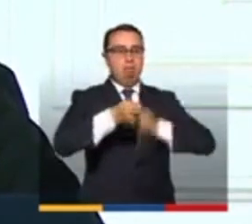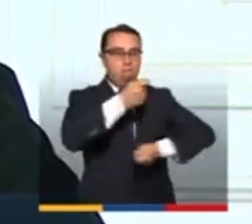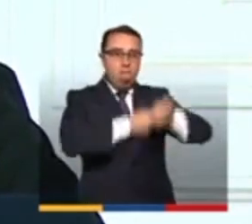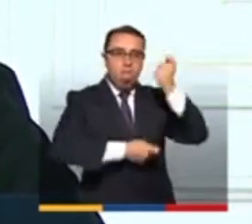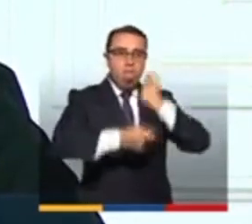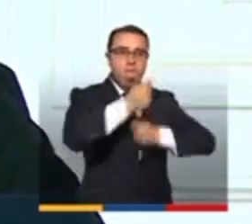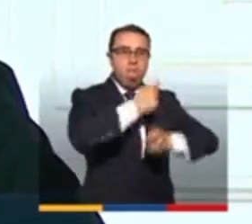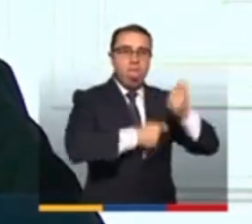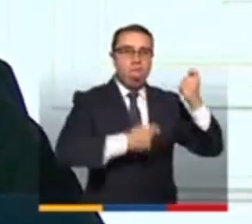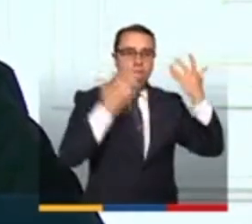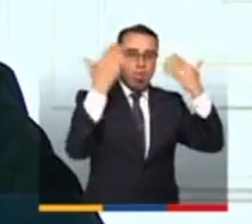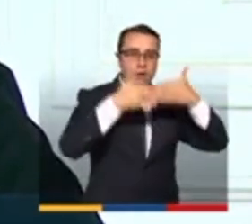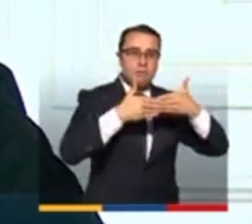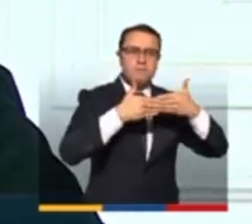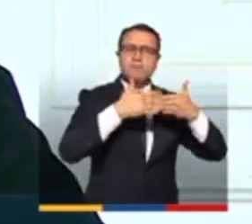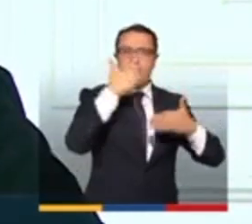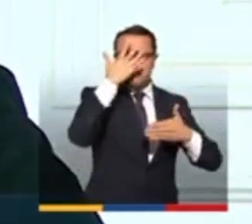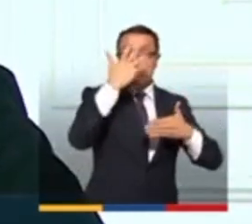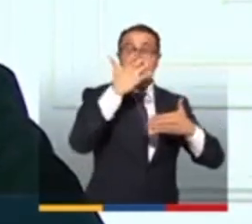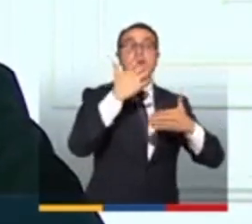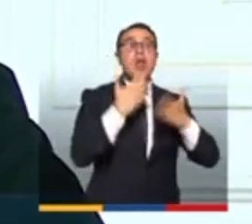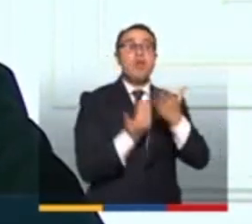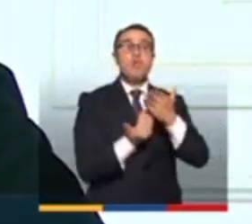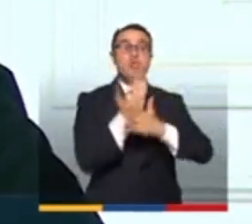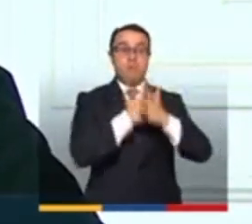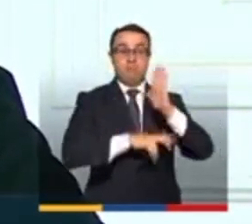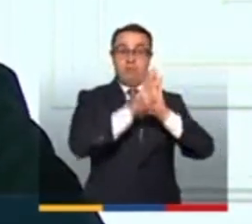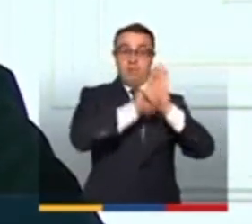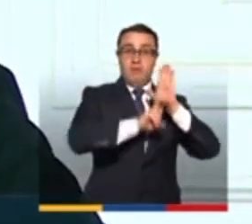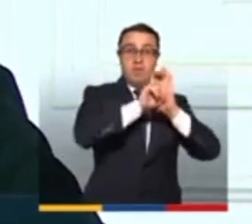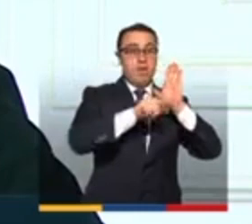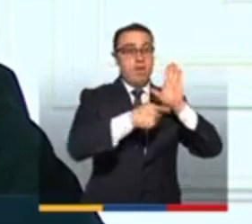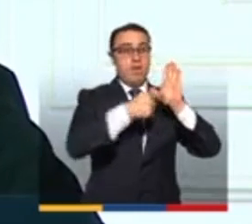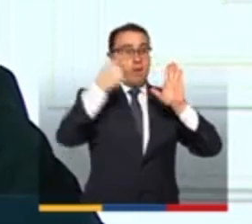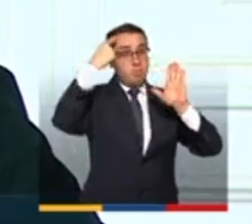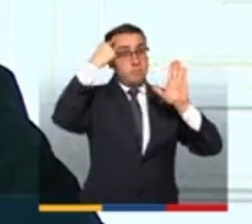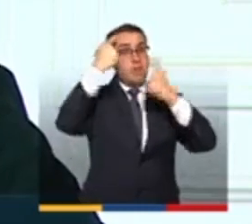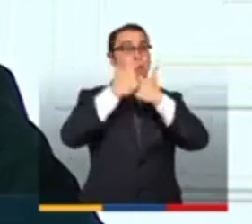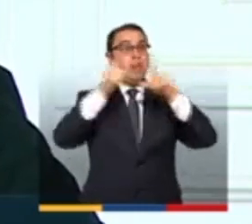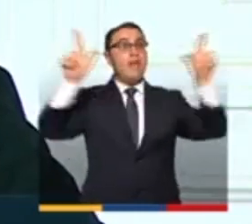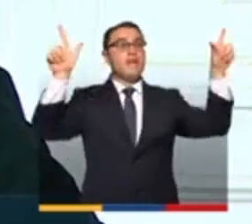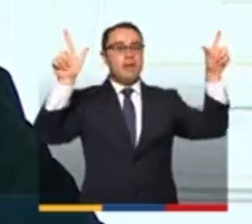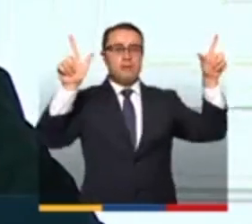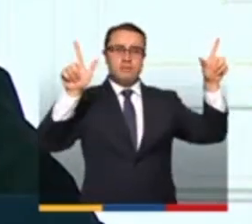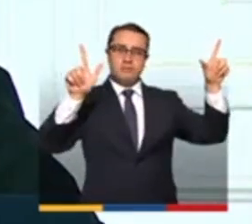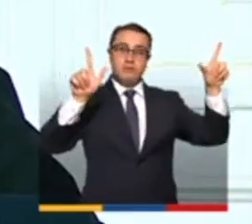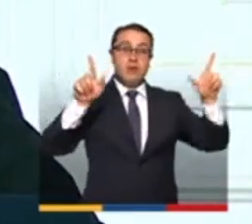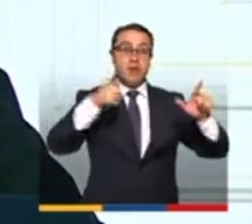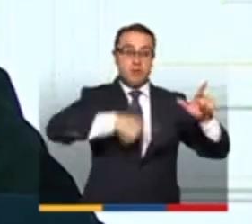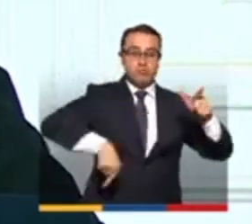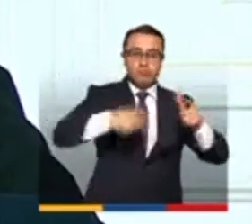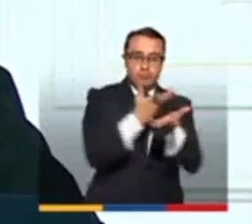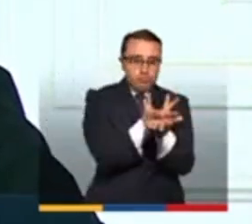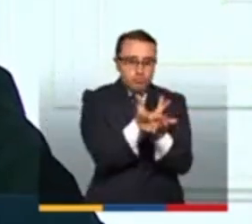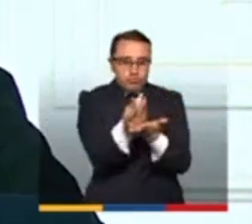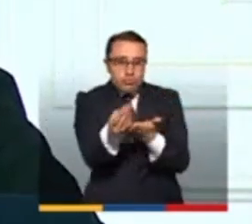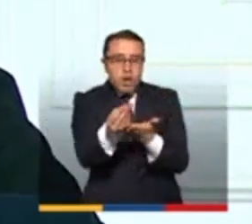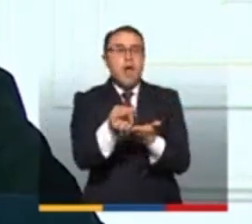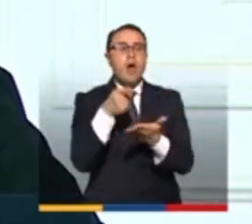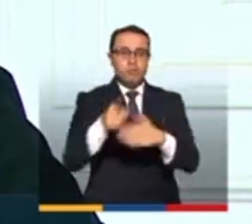bajo una tesis neoliberal. Creer que el mercado garantiza la eficiencia y